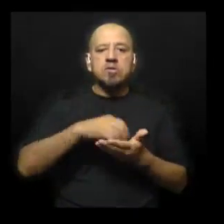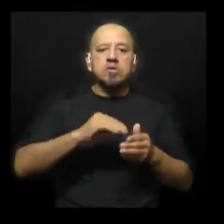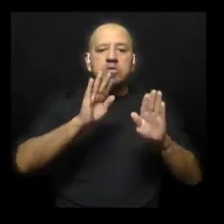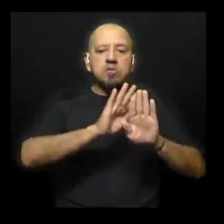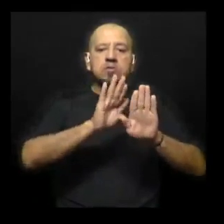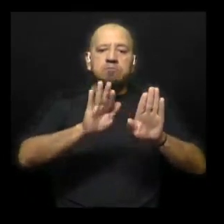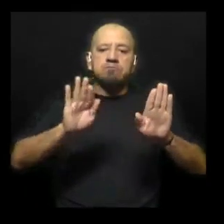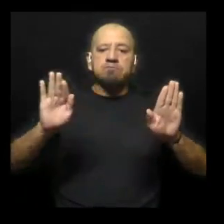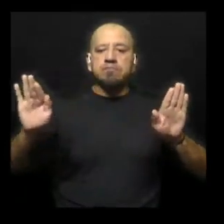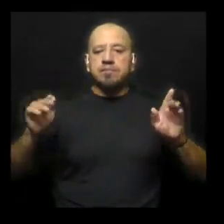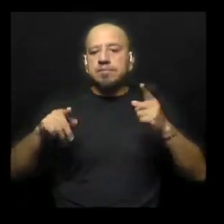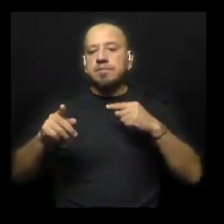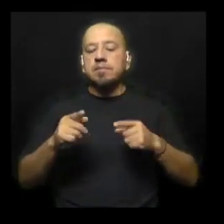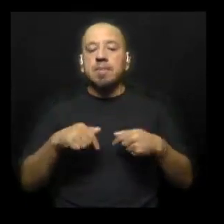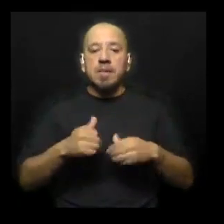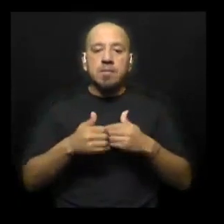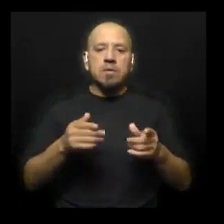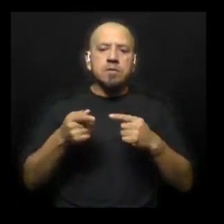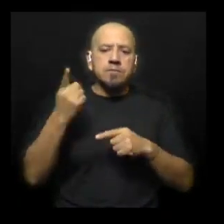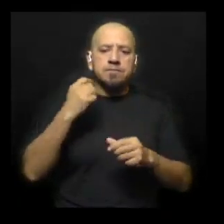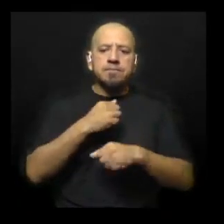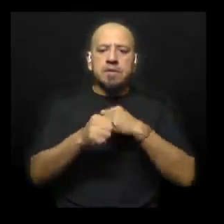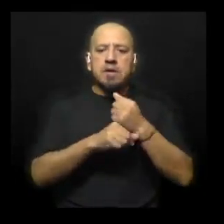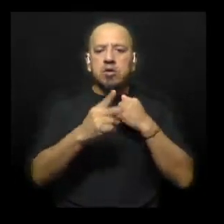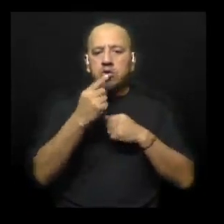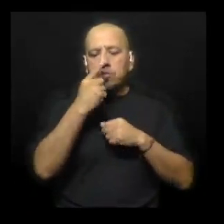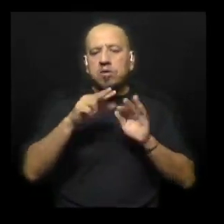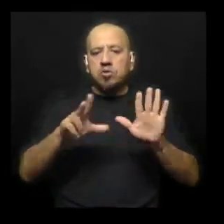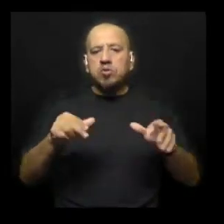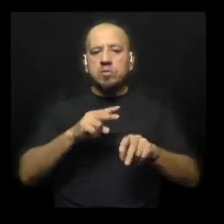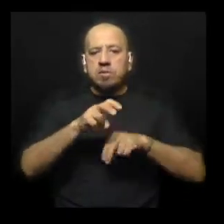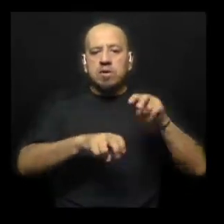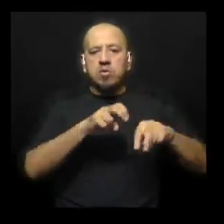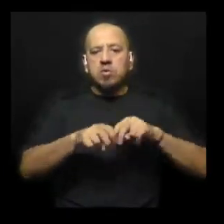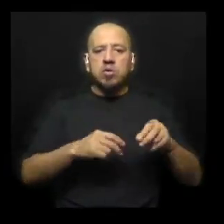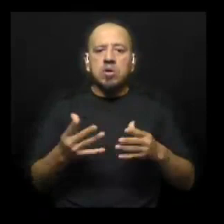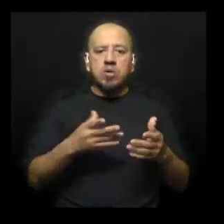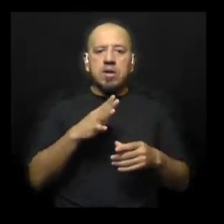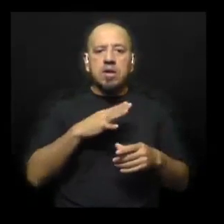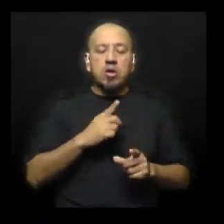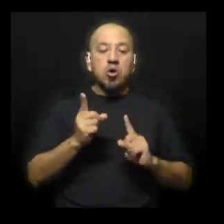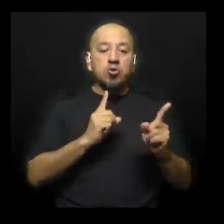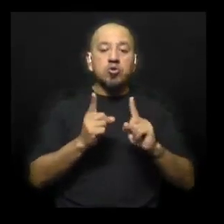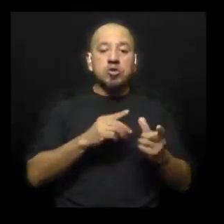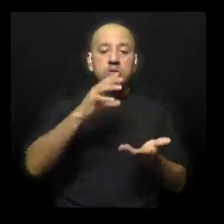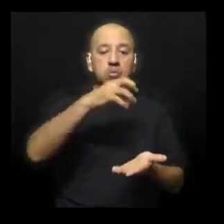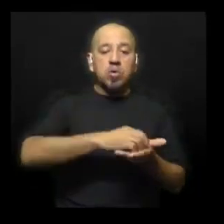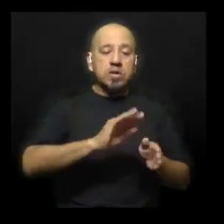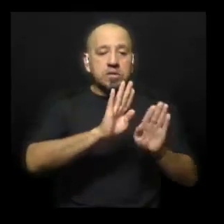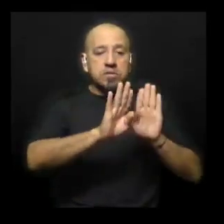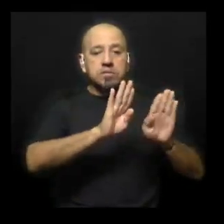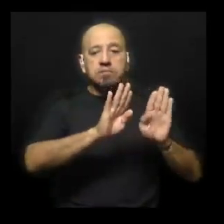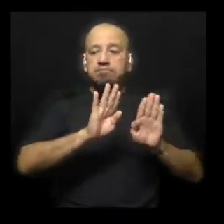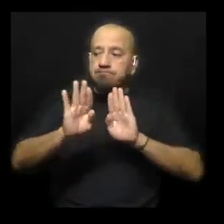las fotogalerías a cielo abierto, empezaron recién en el año 2008 en el Parque Rodó, y ahora ya son más de 11. Son 11 en realidad, no más de